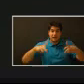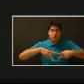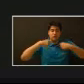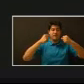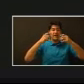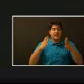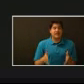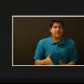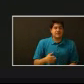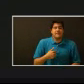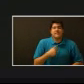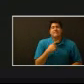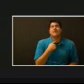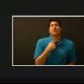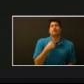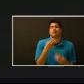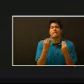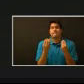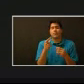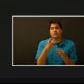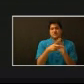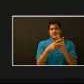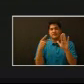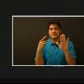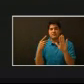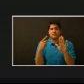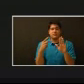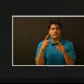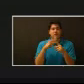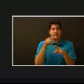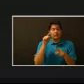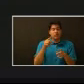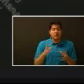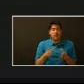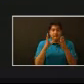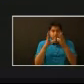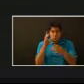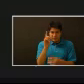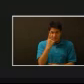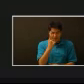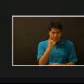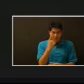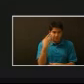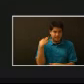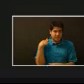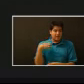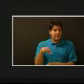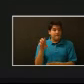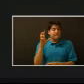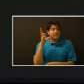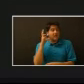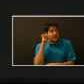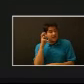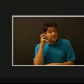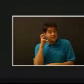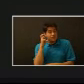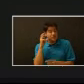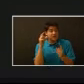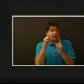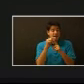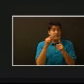Me gustó esta cita y por eso la puse primero, porque aquí dice para oír la palabra y